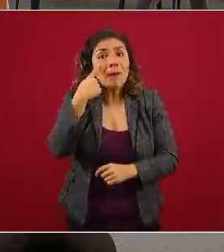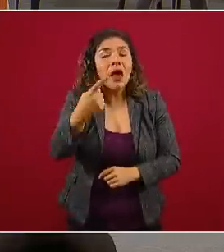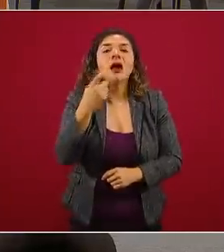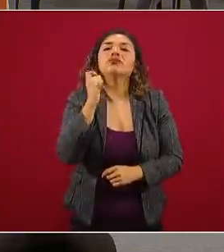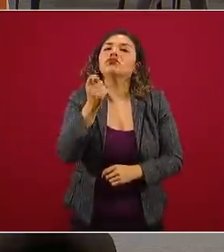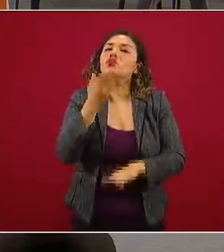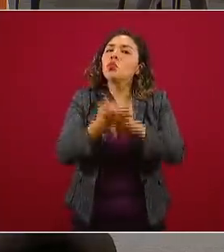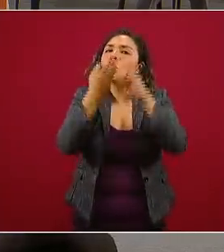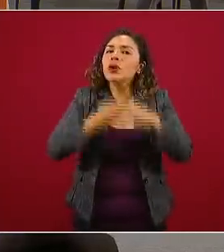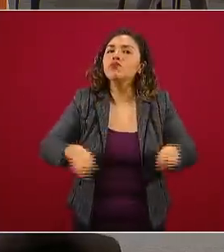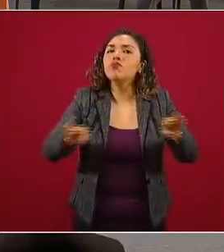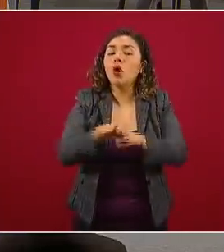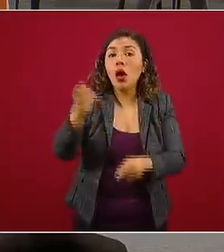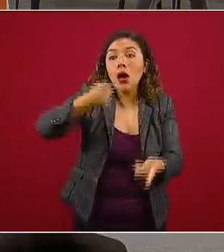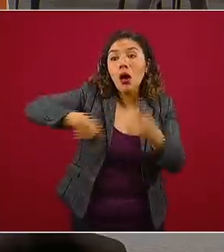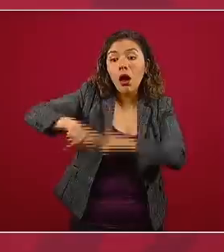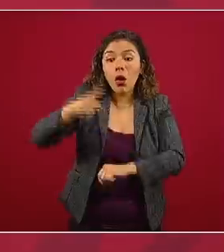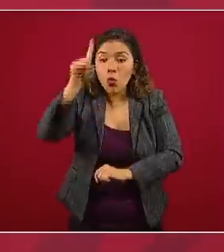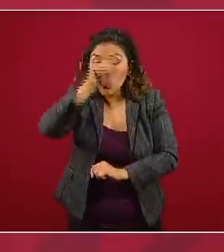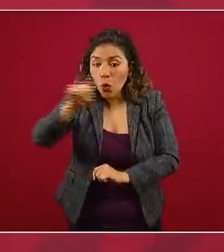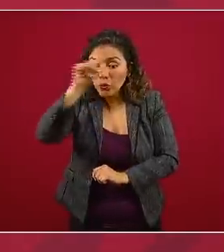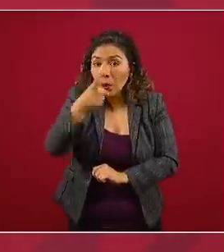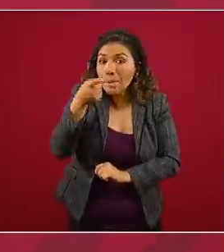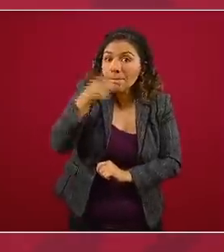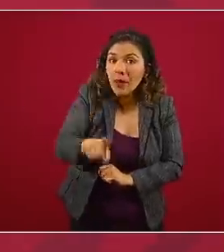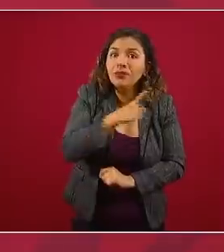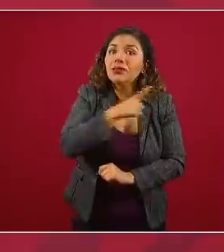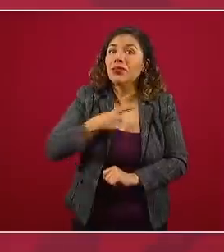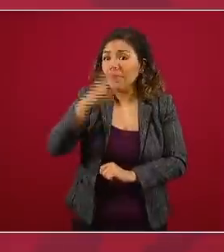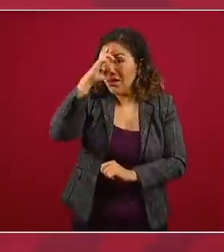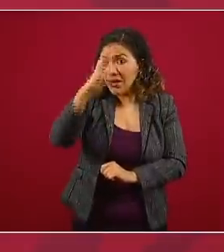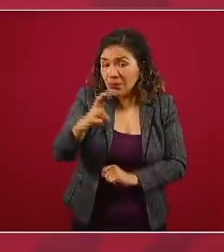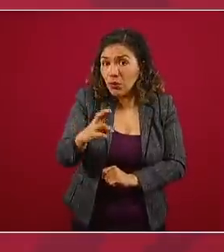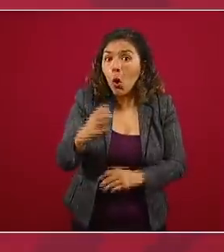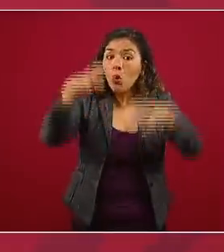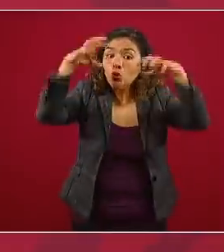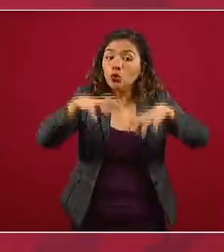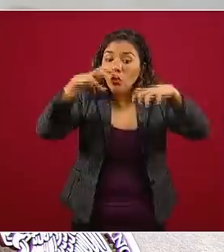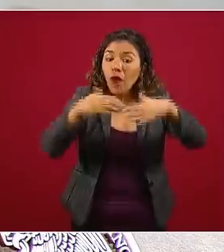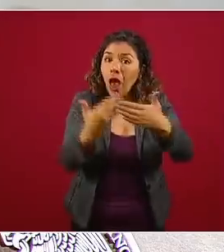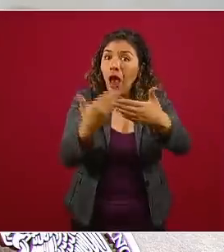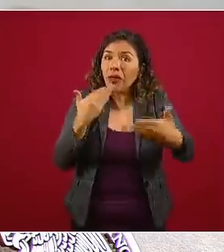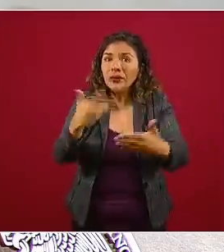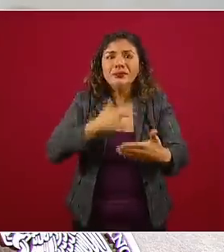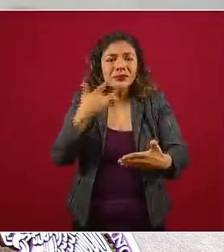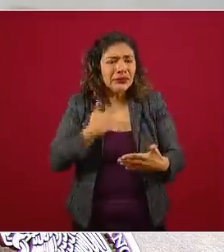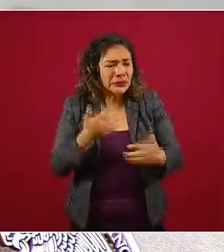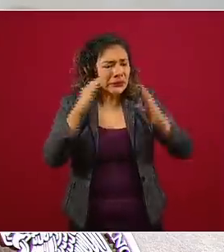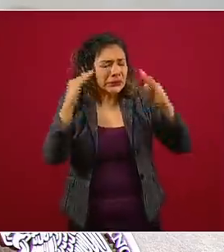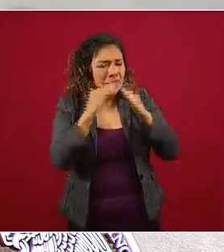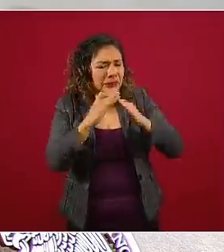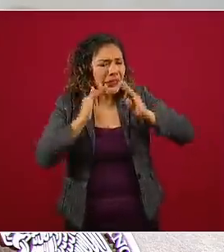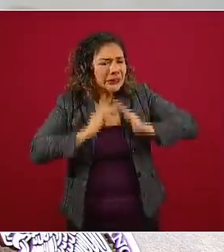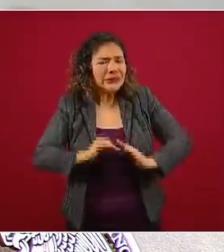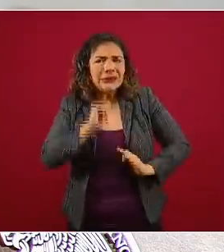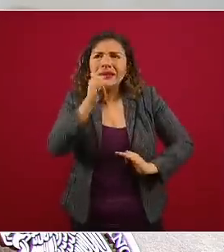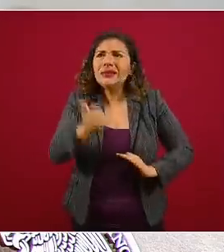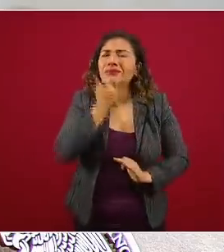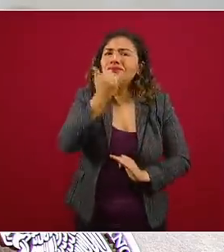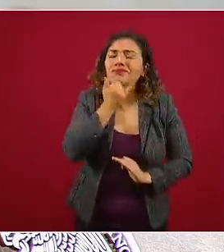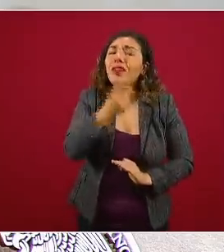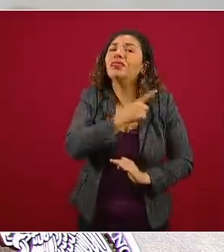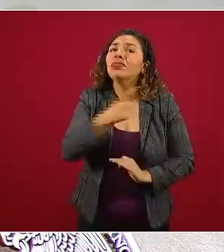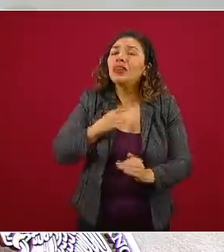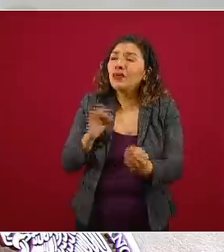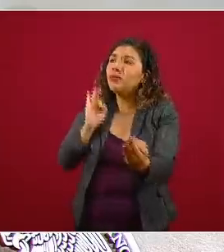las recomendaciones de la autoridad antes de la lluvia debemos resguardar nos si no nos sentimos seguros en nuestras viviendas debemos acercarnos